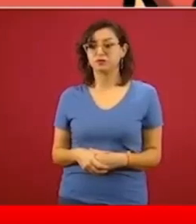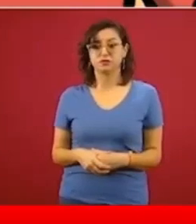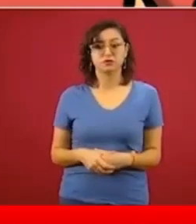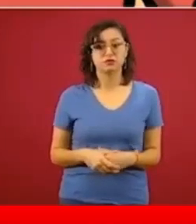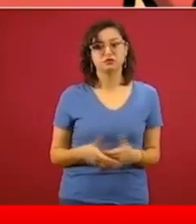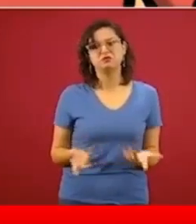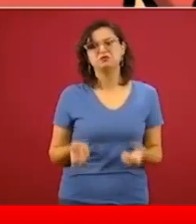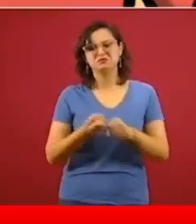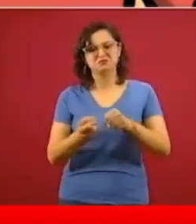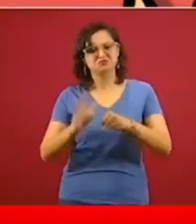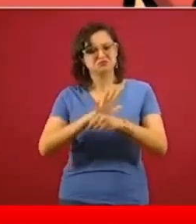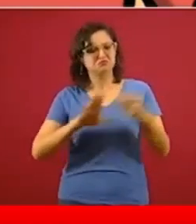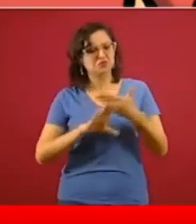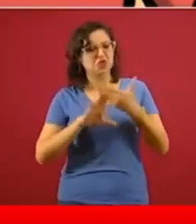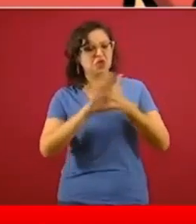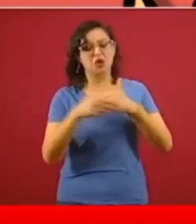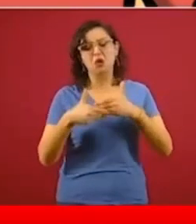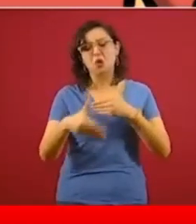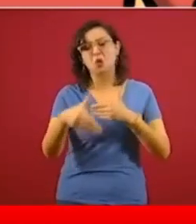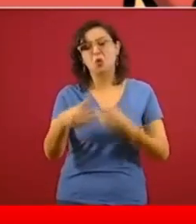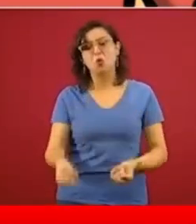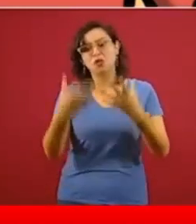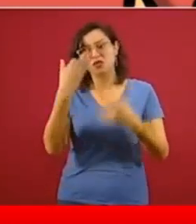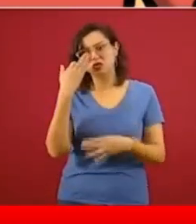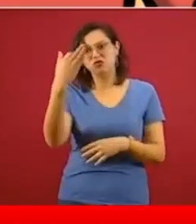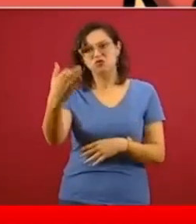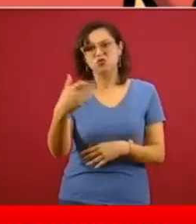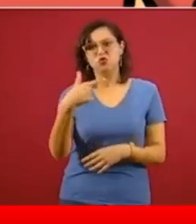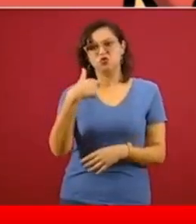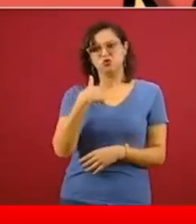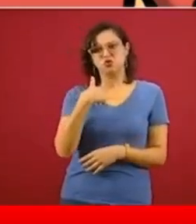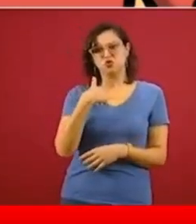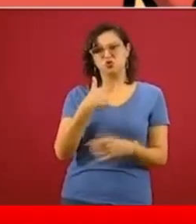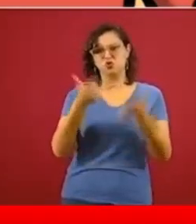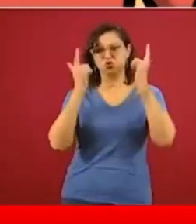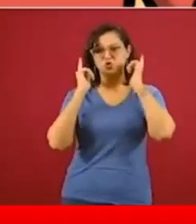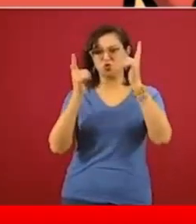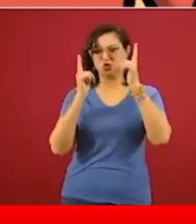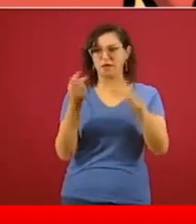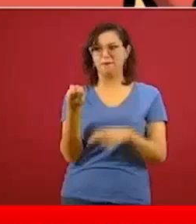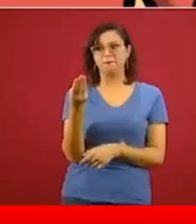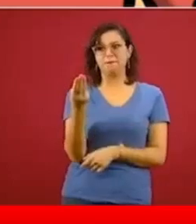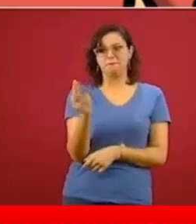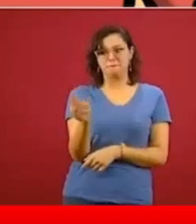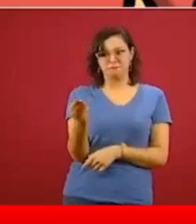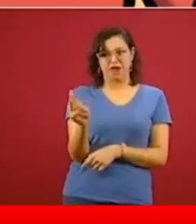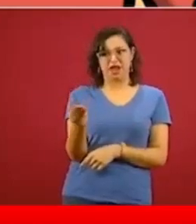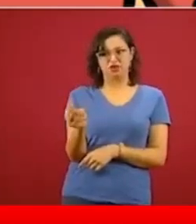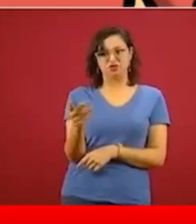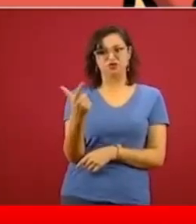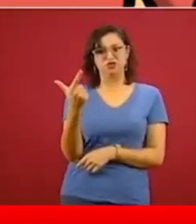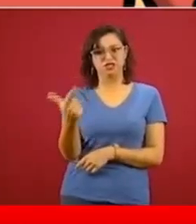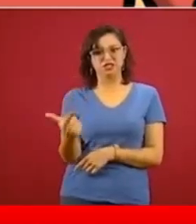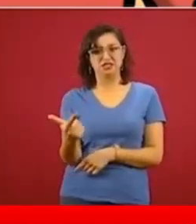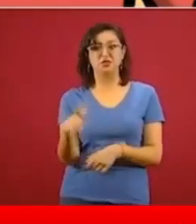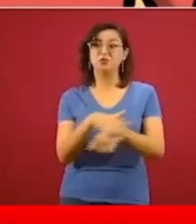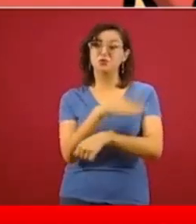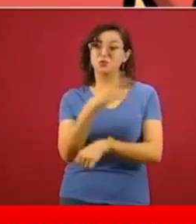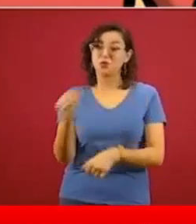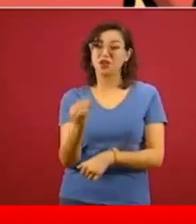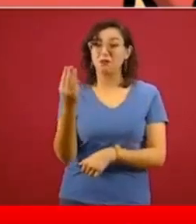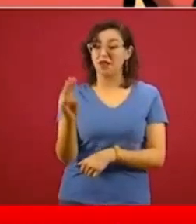cuánto tiempo estoy yo espero que en mayo 8 en mayo 7 esté en mayo que es mi